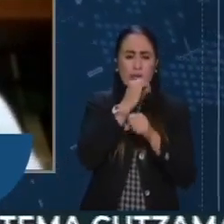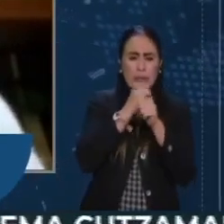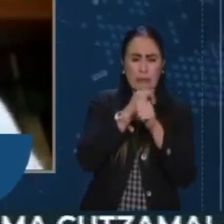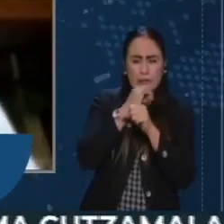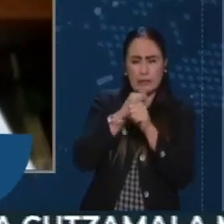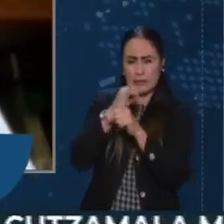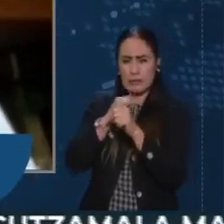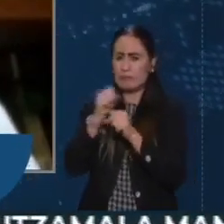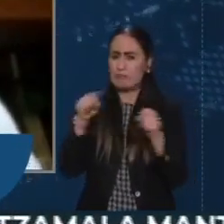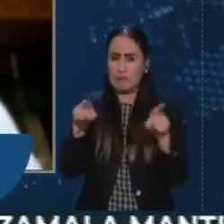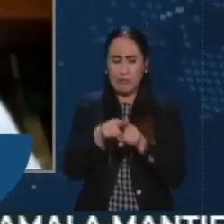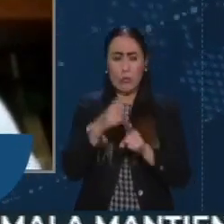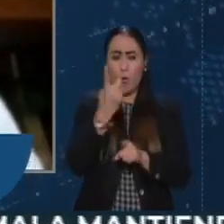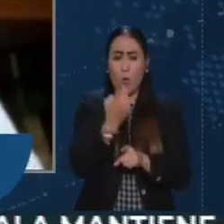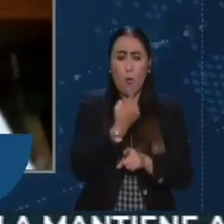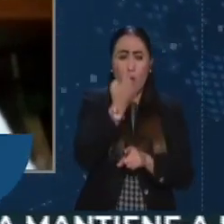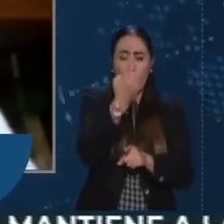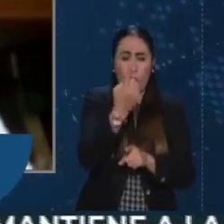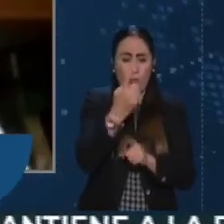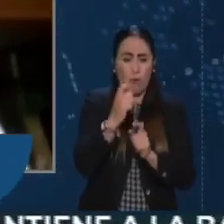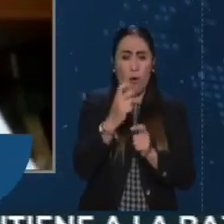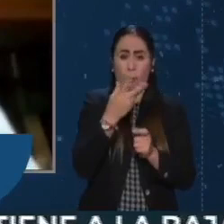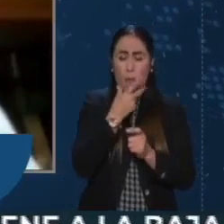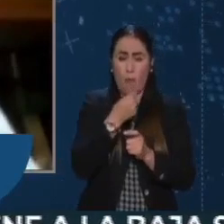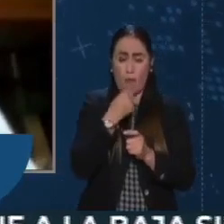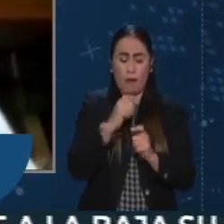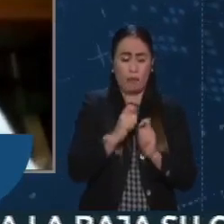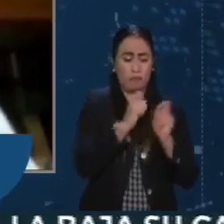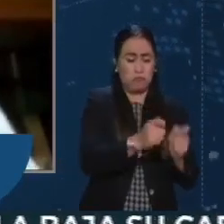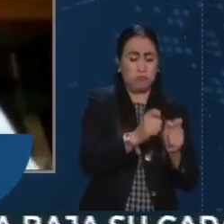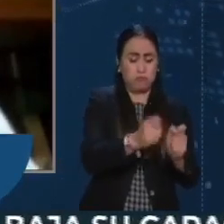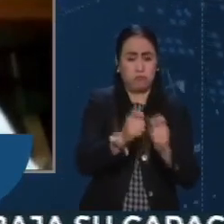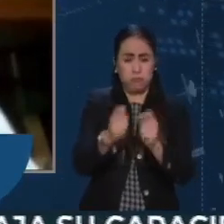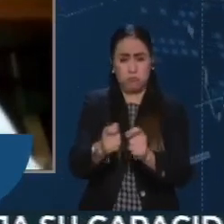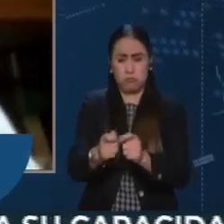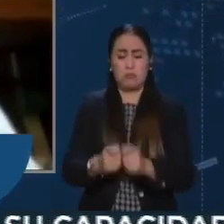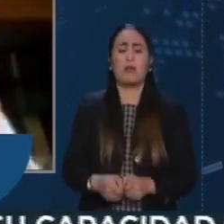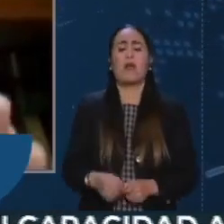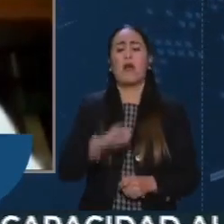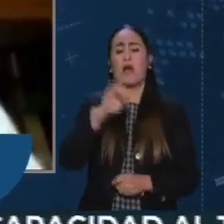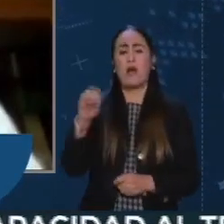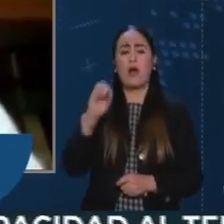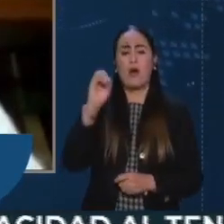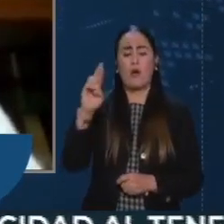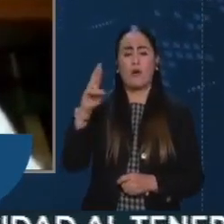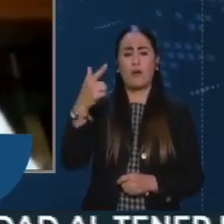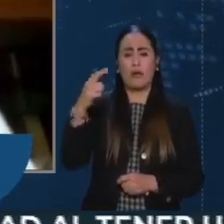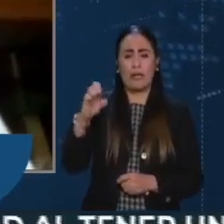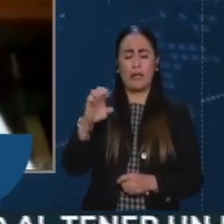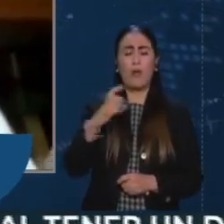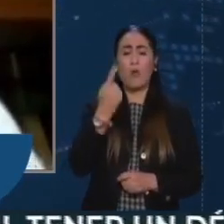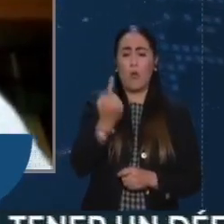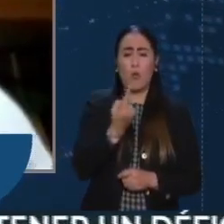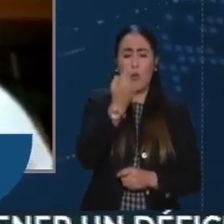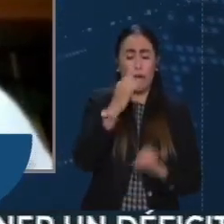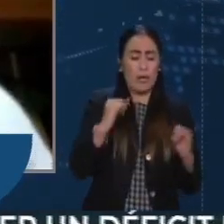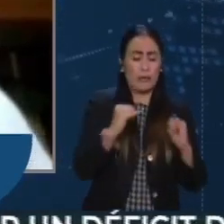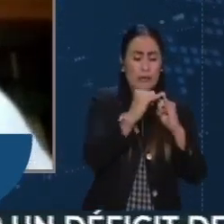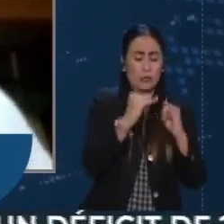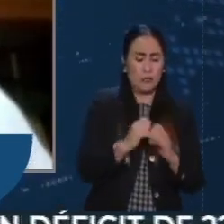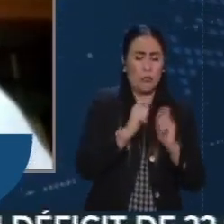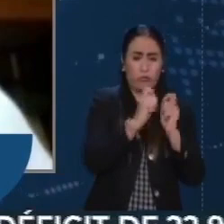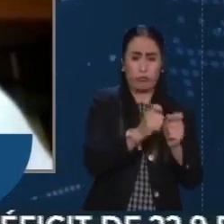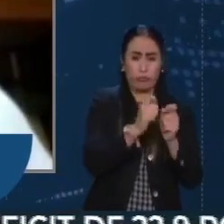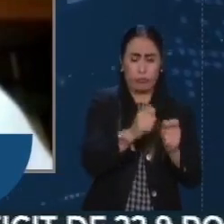tenía la Policía Investigadora. Entonces reunió a Jorge Aristóteles en una misma entidad, la policía